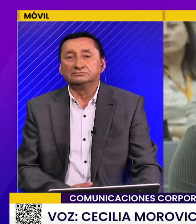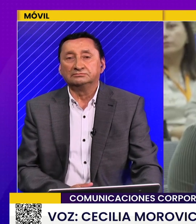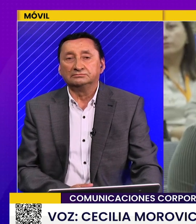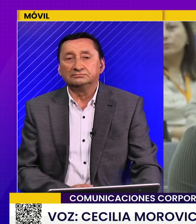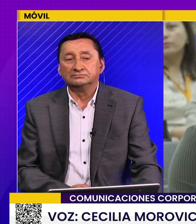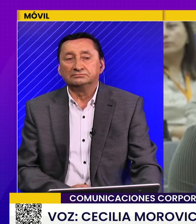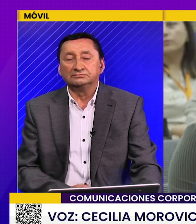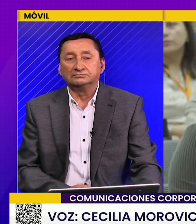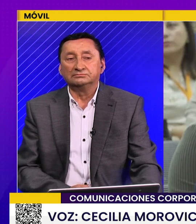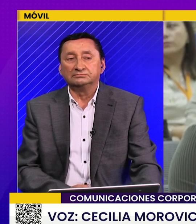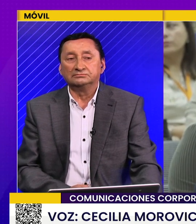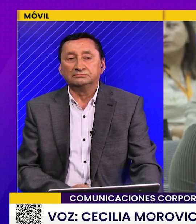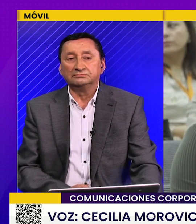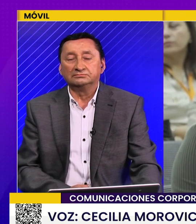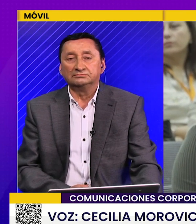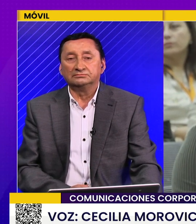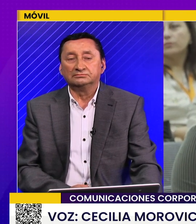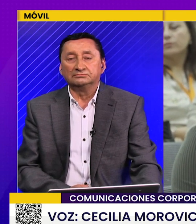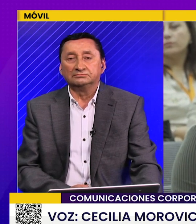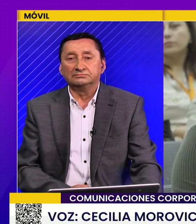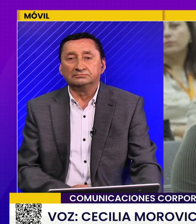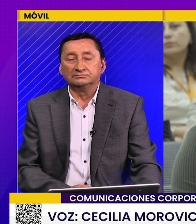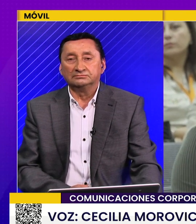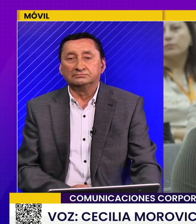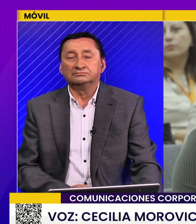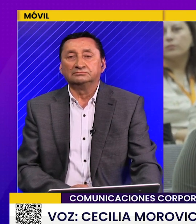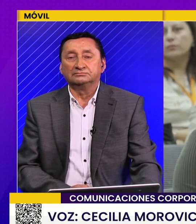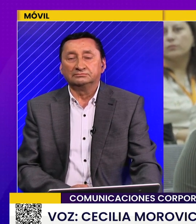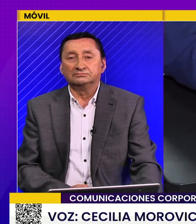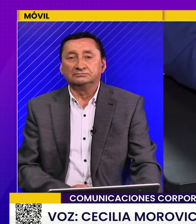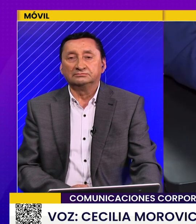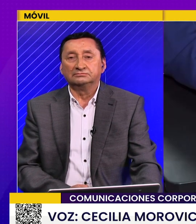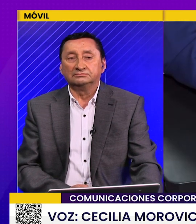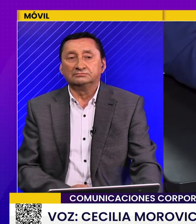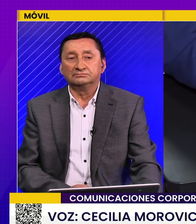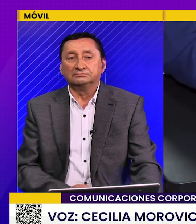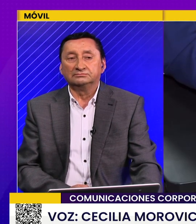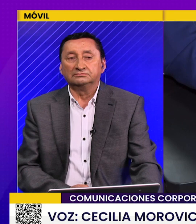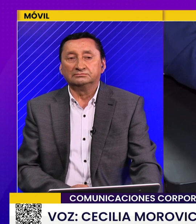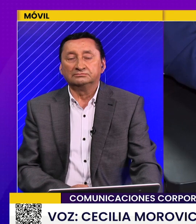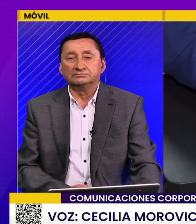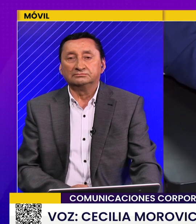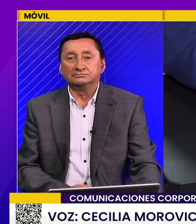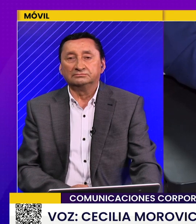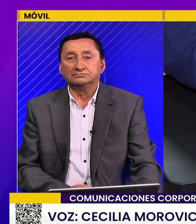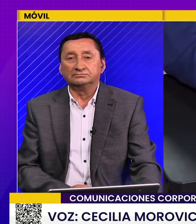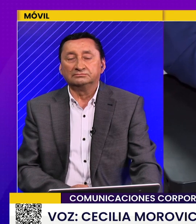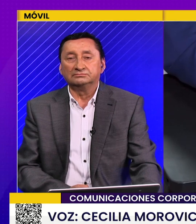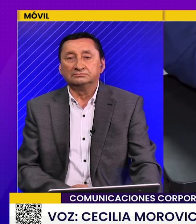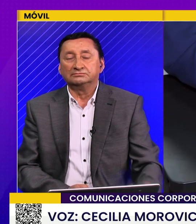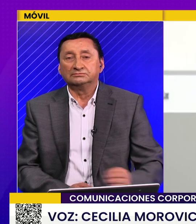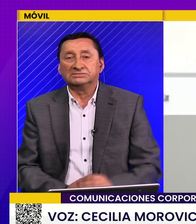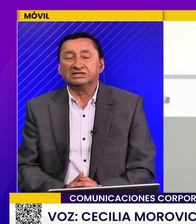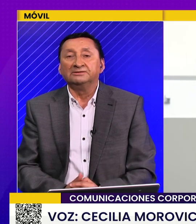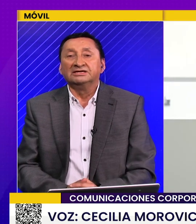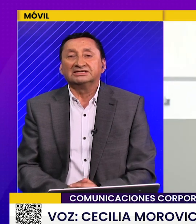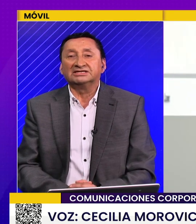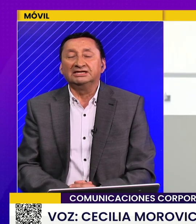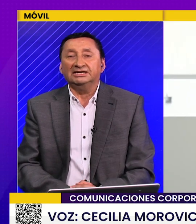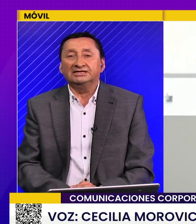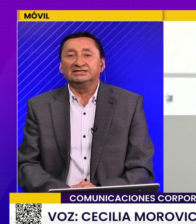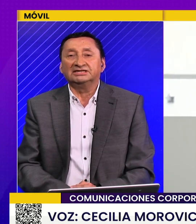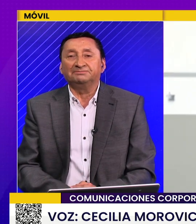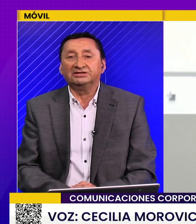entrevistaron personas importantes y nadie se acordó de que era el Día Internacional de la Discapacidad. Sí.